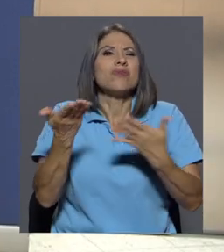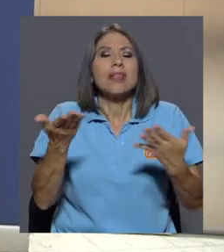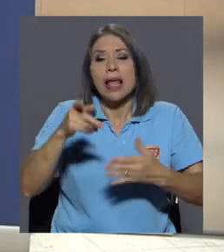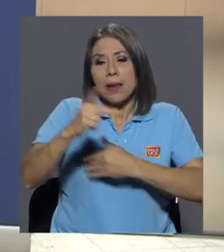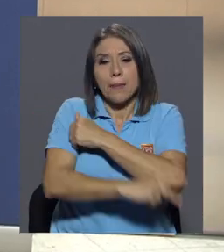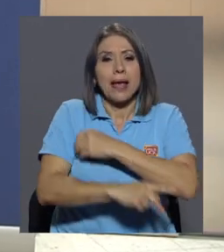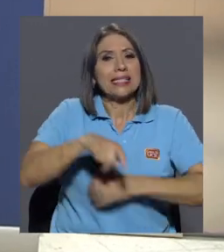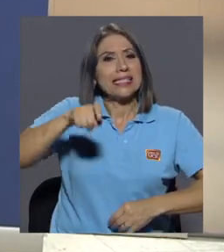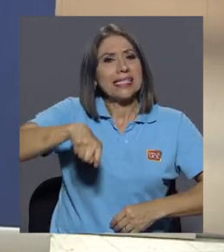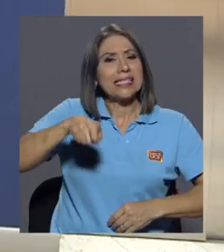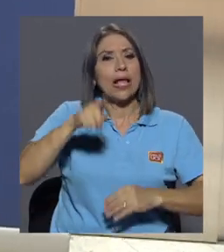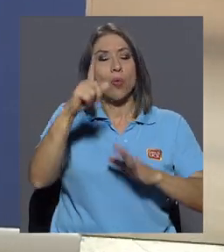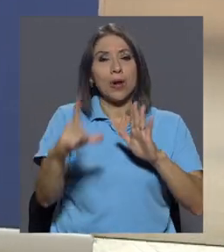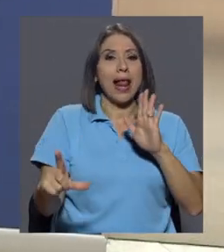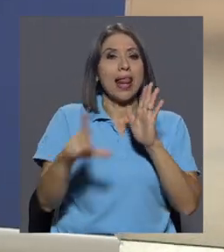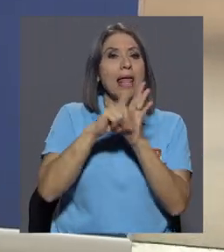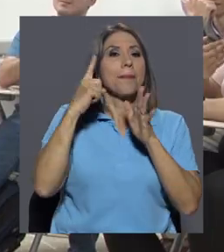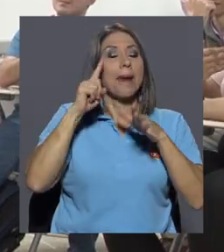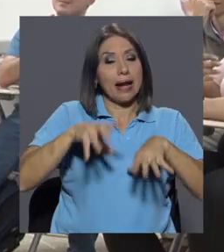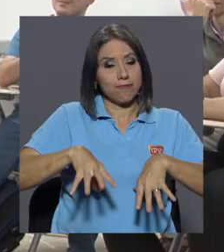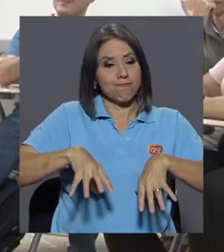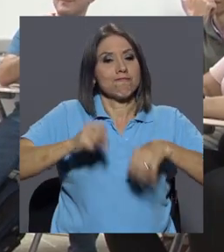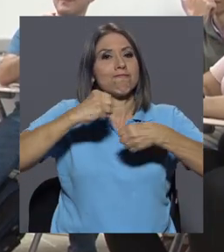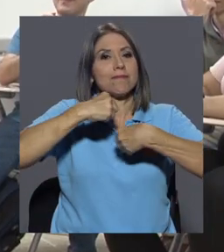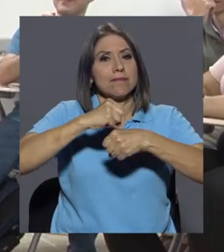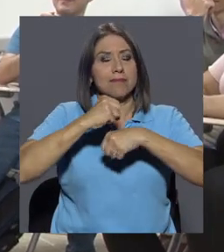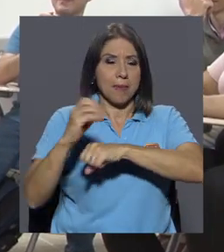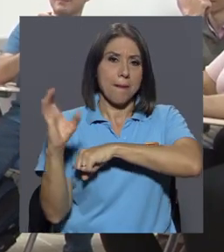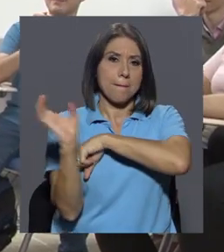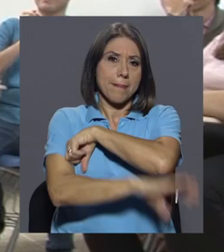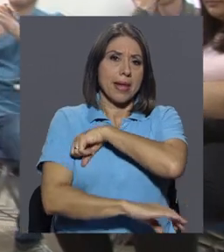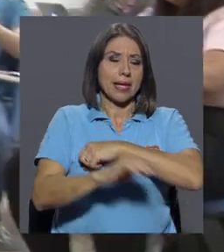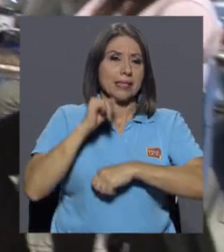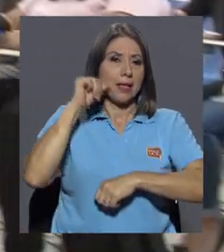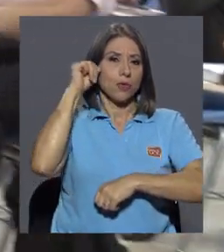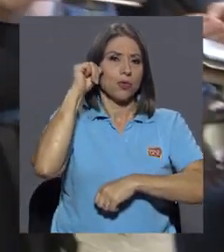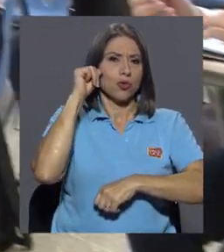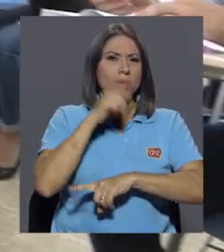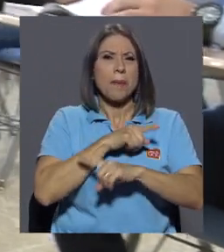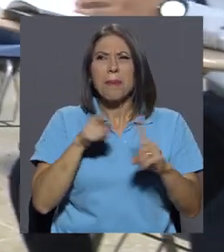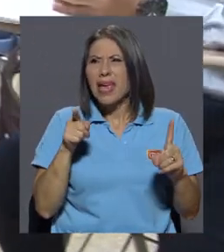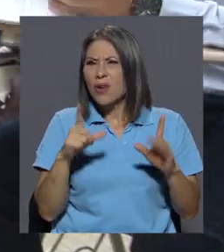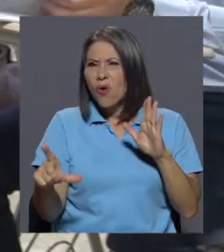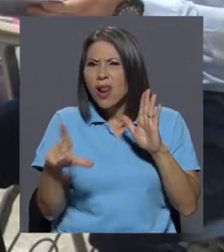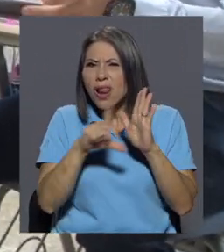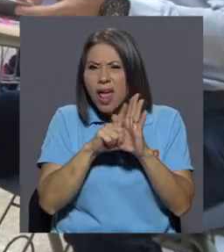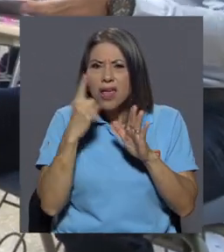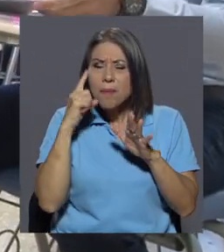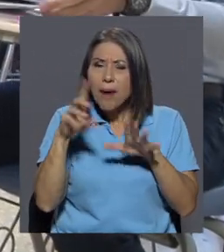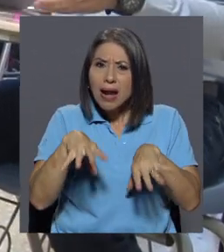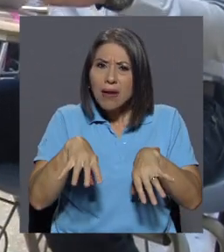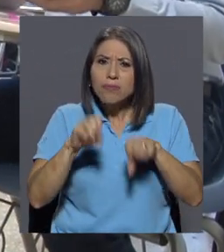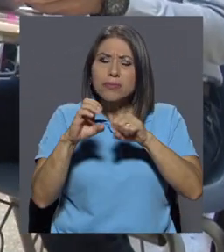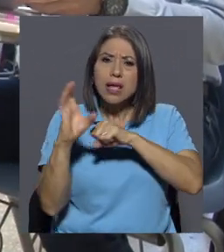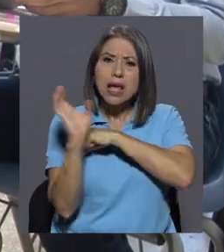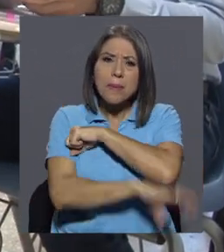de contar con una ley de ejecución de las penas de adultos. ¿Pero qué es una ley de ejecución de las penas?